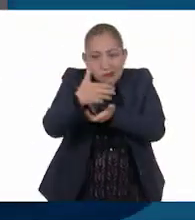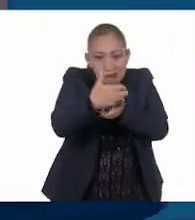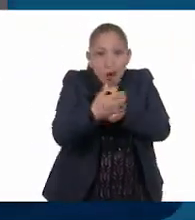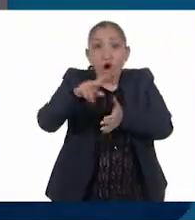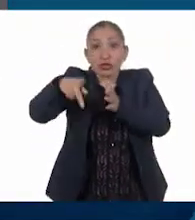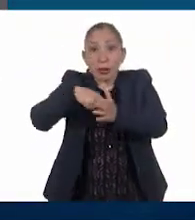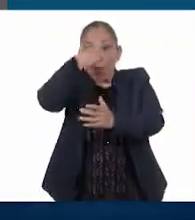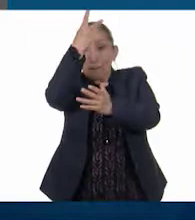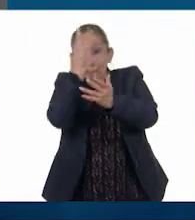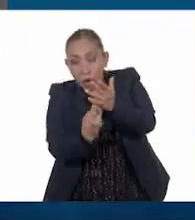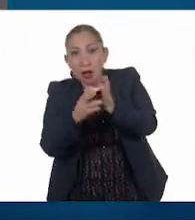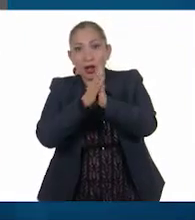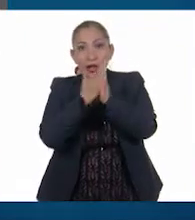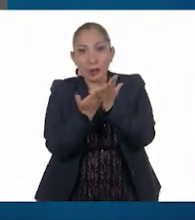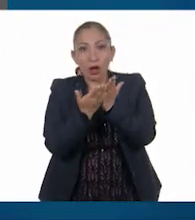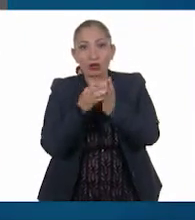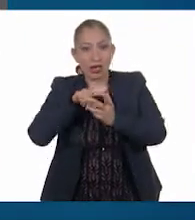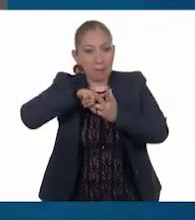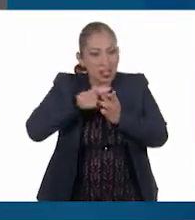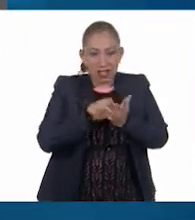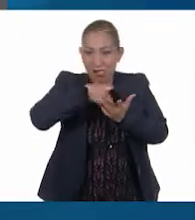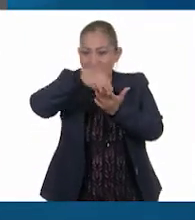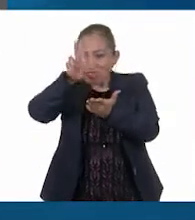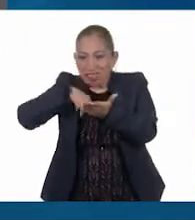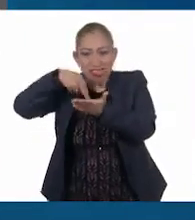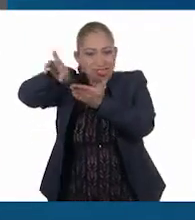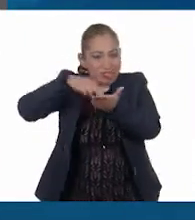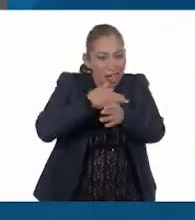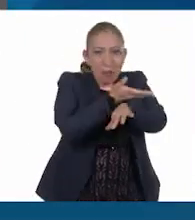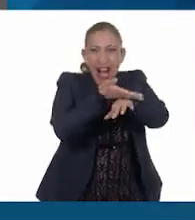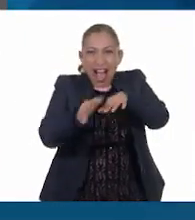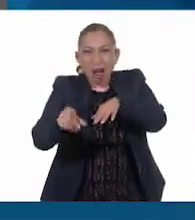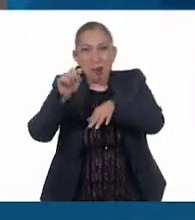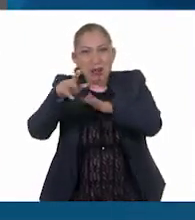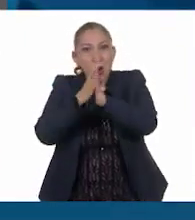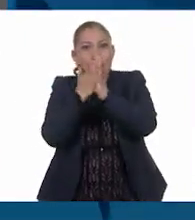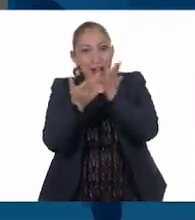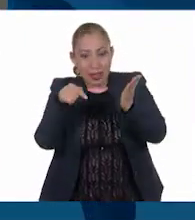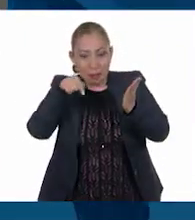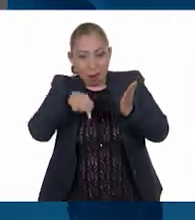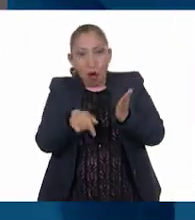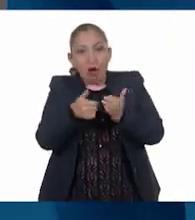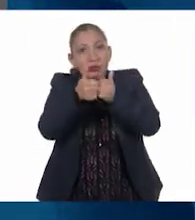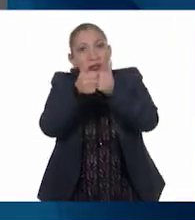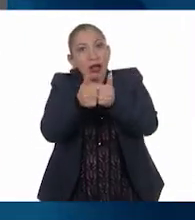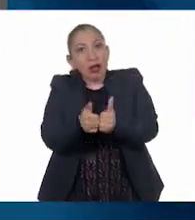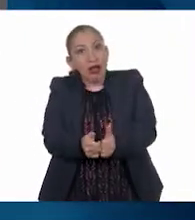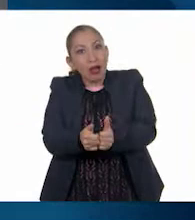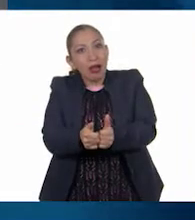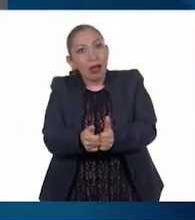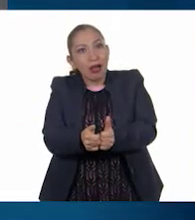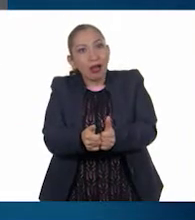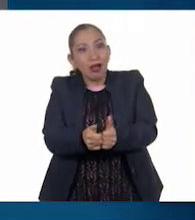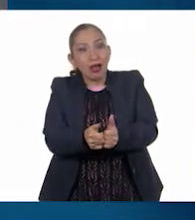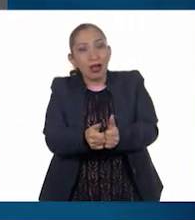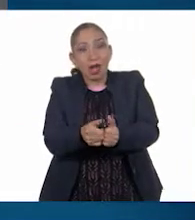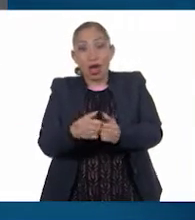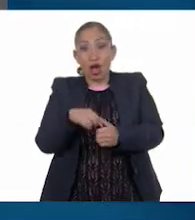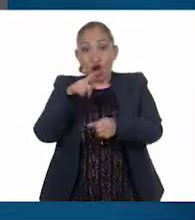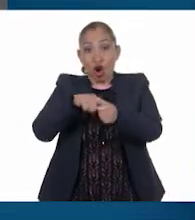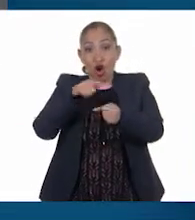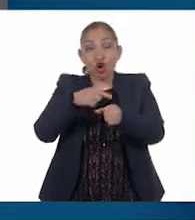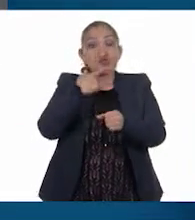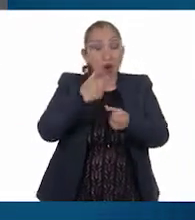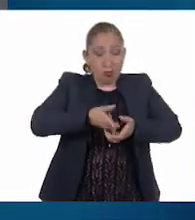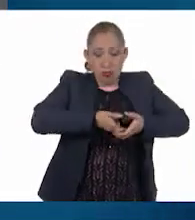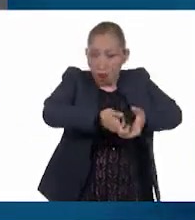volvió a meter al libro y empezó a pintar las hojas blancas del libro que Juan Gedovius iba a ilustrar. Tomó las pinturas